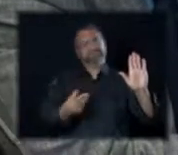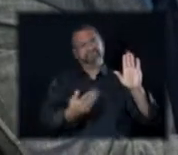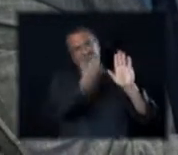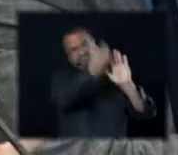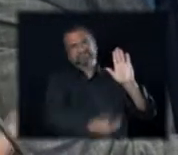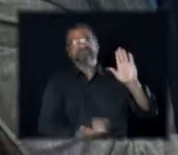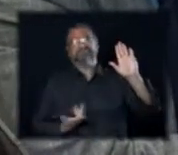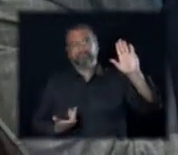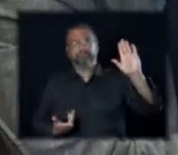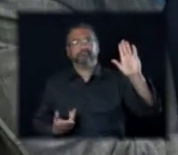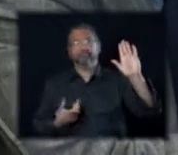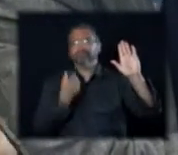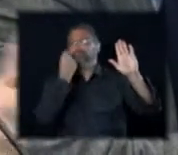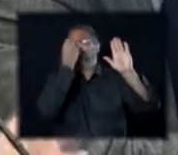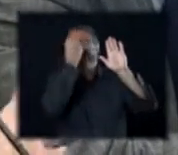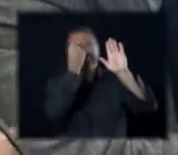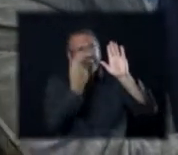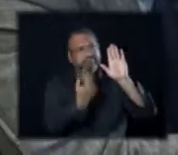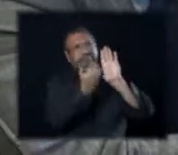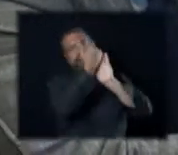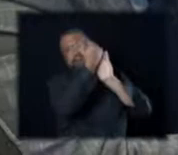revelado a nuestro mayor